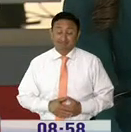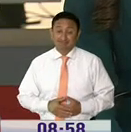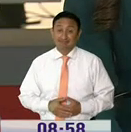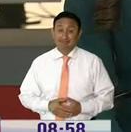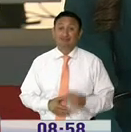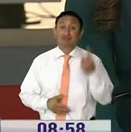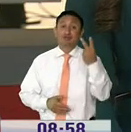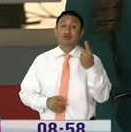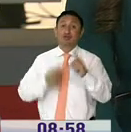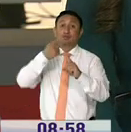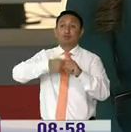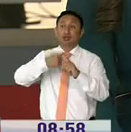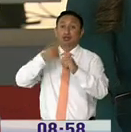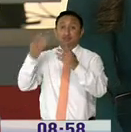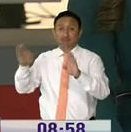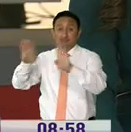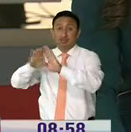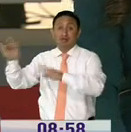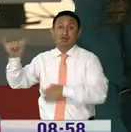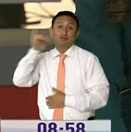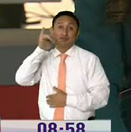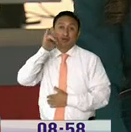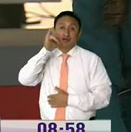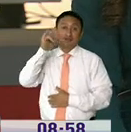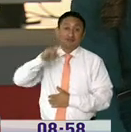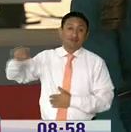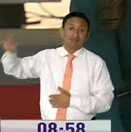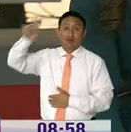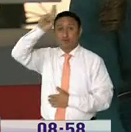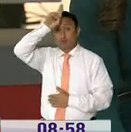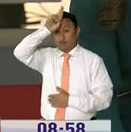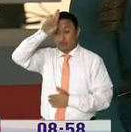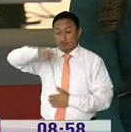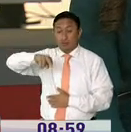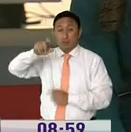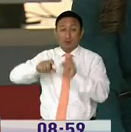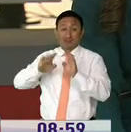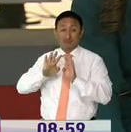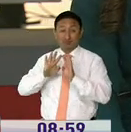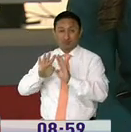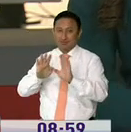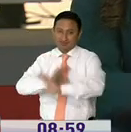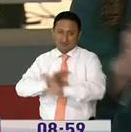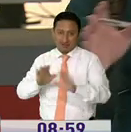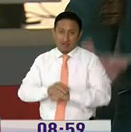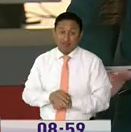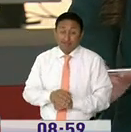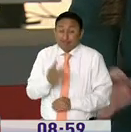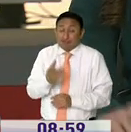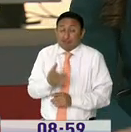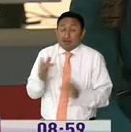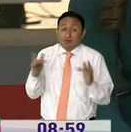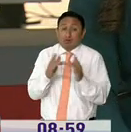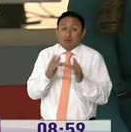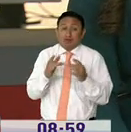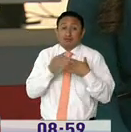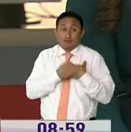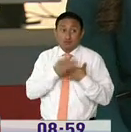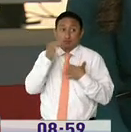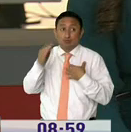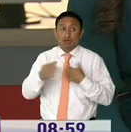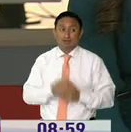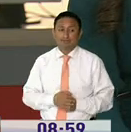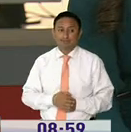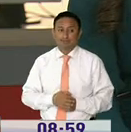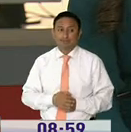Y dos mercados son cerrados en San Golqui, en el cantón Rumiñahui, para evitar aglomeraciones de personas y posibles contagios de COVID-19.